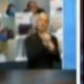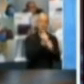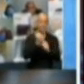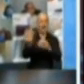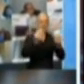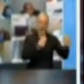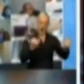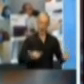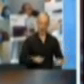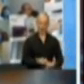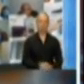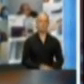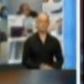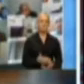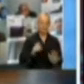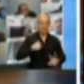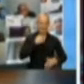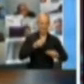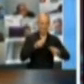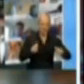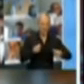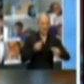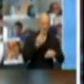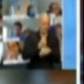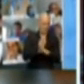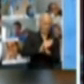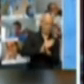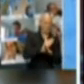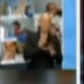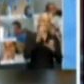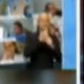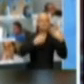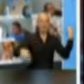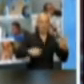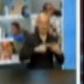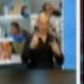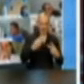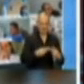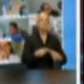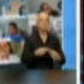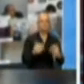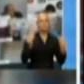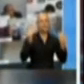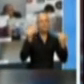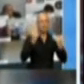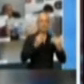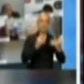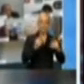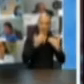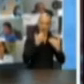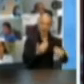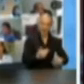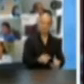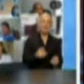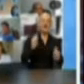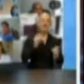picaduras de arañas. O sea, hay mucha experiencia en medicina en este tipo de sueros equinos y se está probando, ya empezaron con un protocolo en el